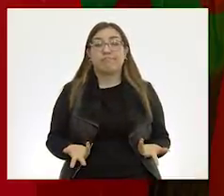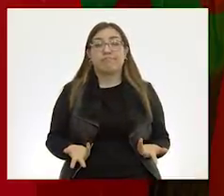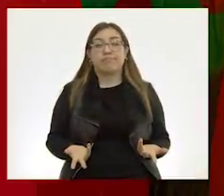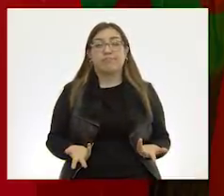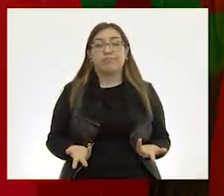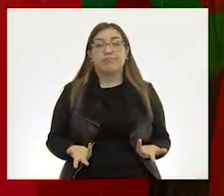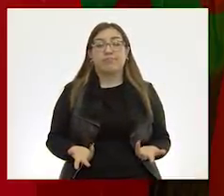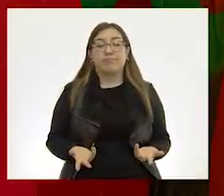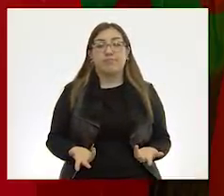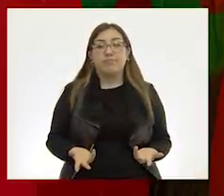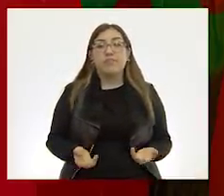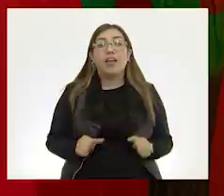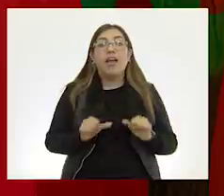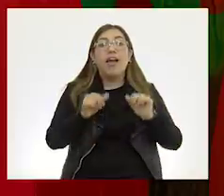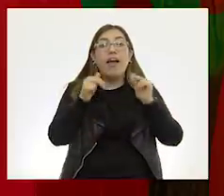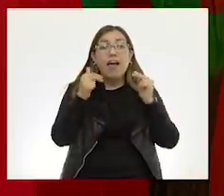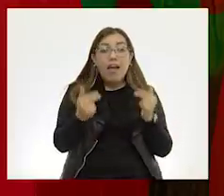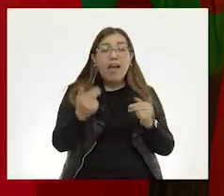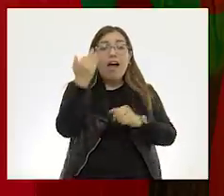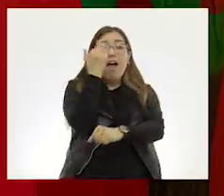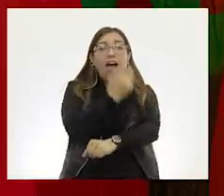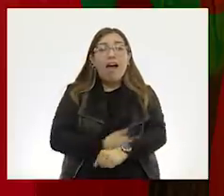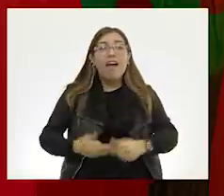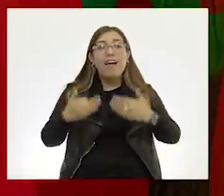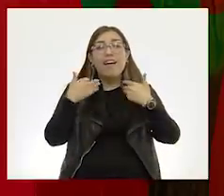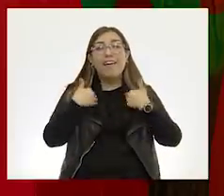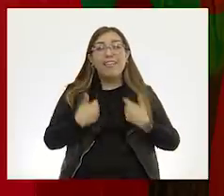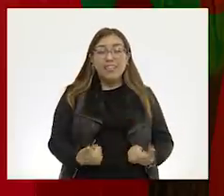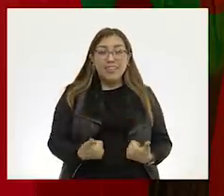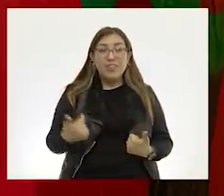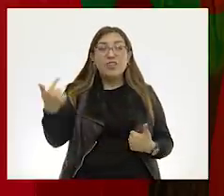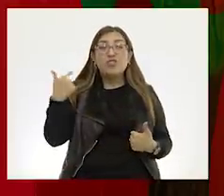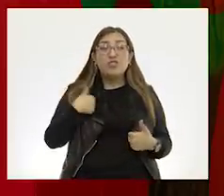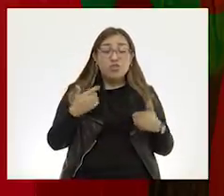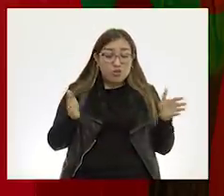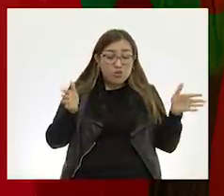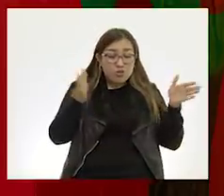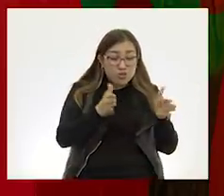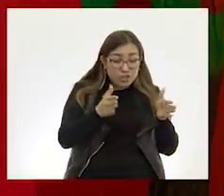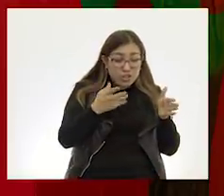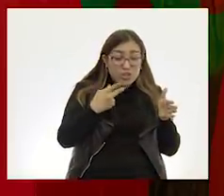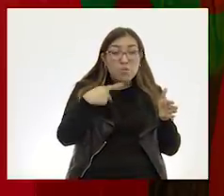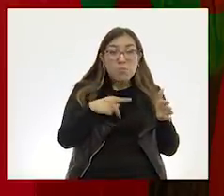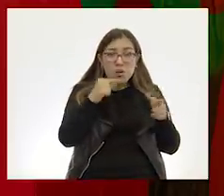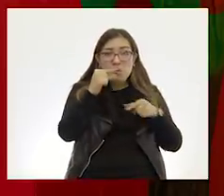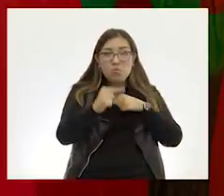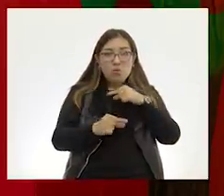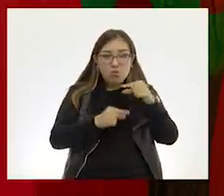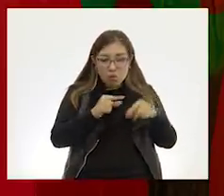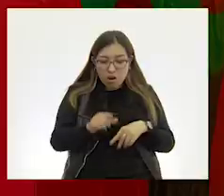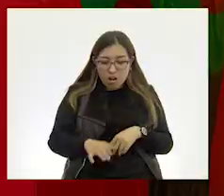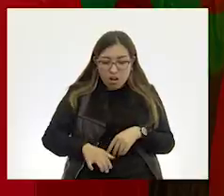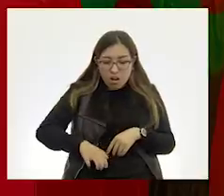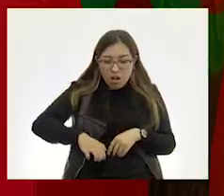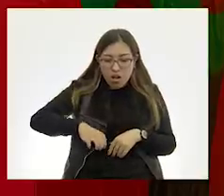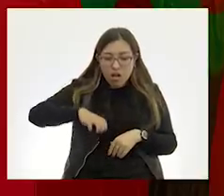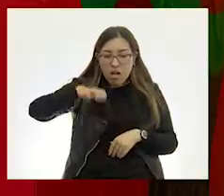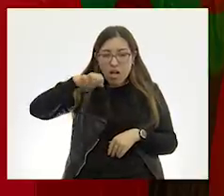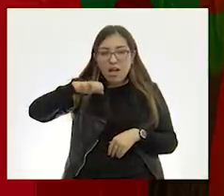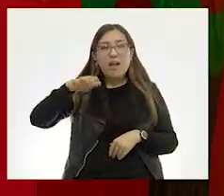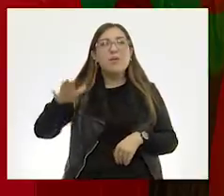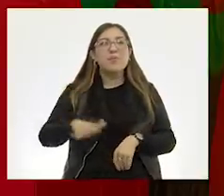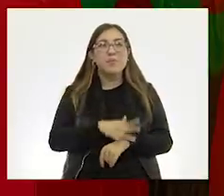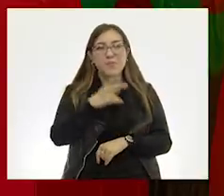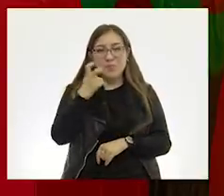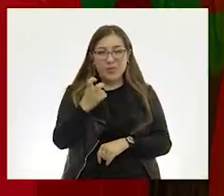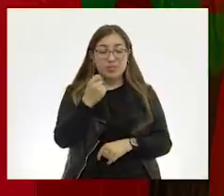Ya entendí. Estoy chico, pero estoy creciendo. Por eso, estoy